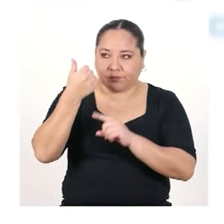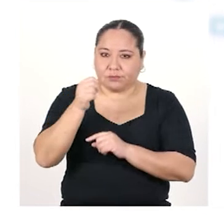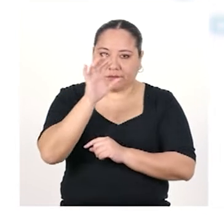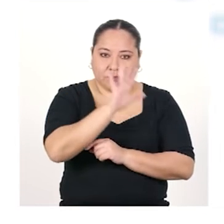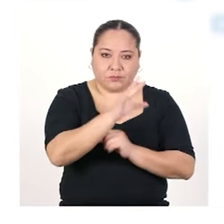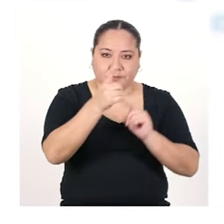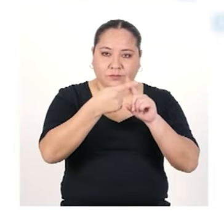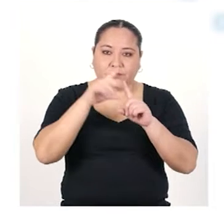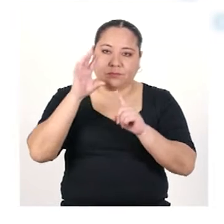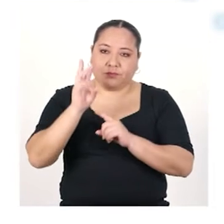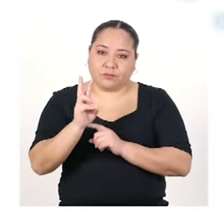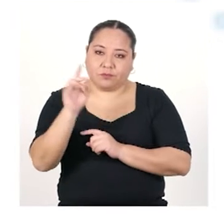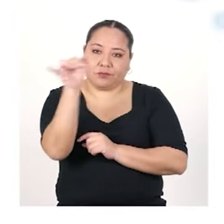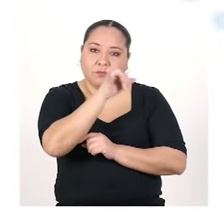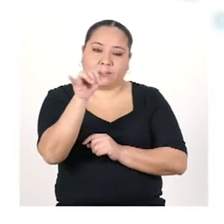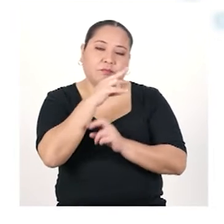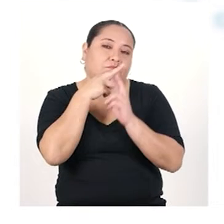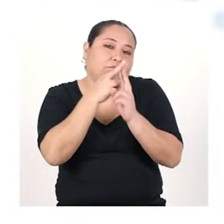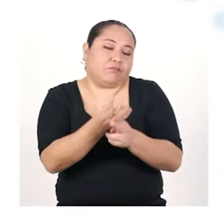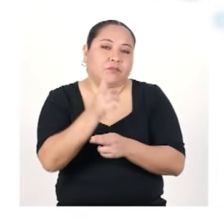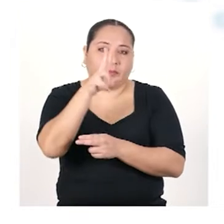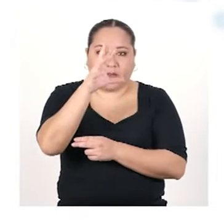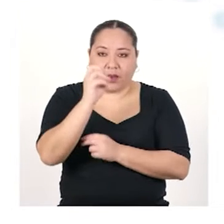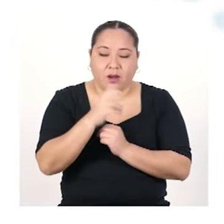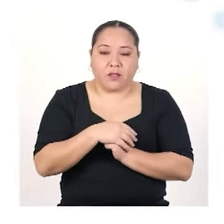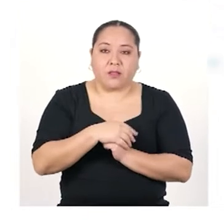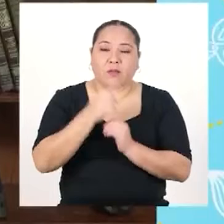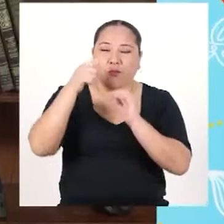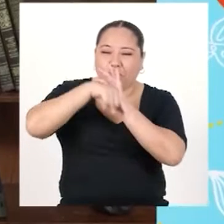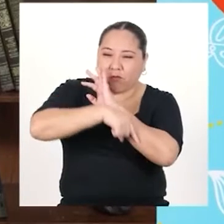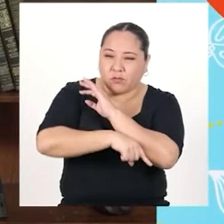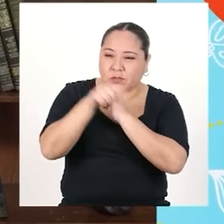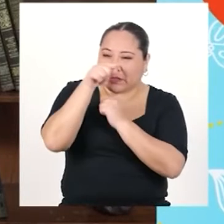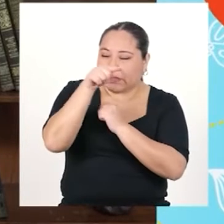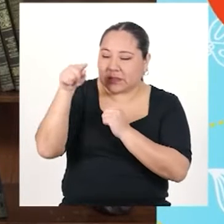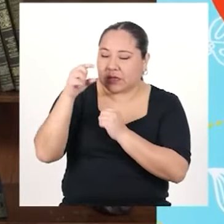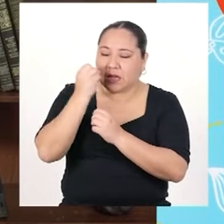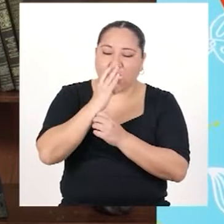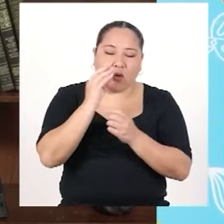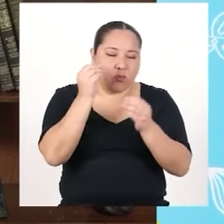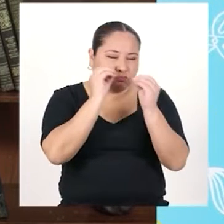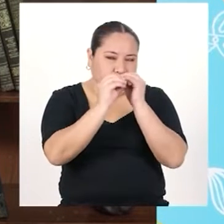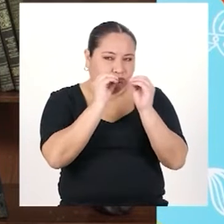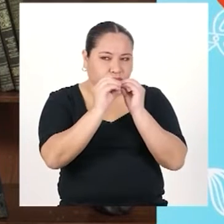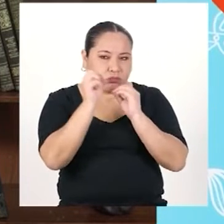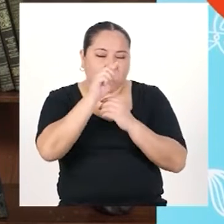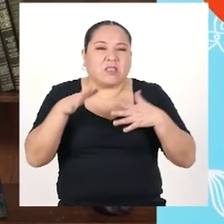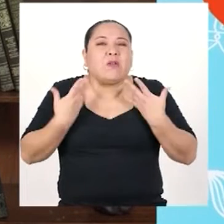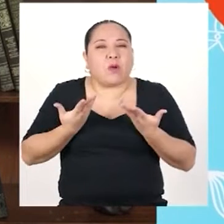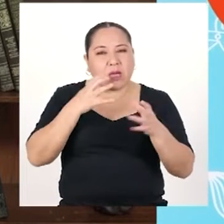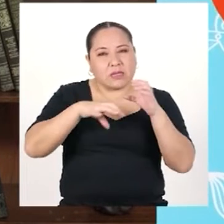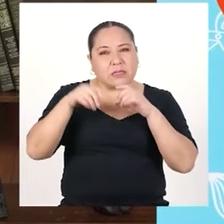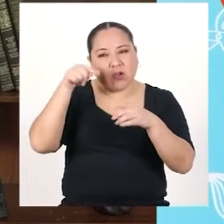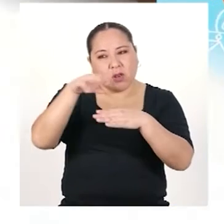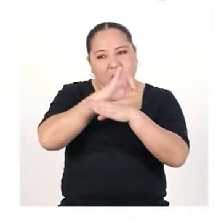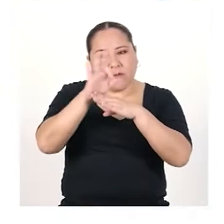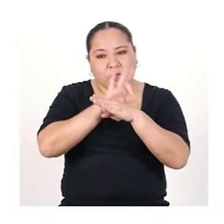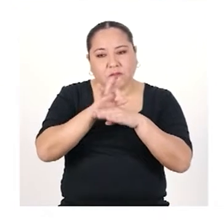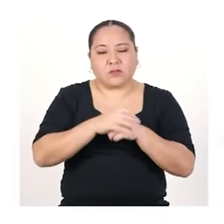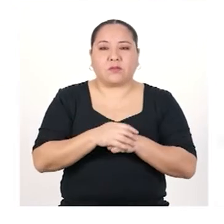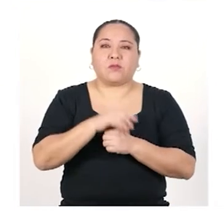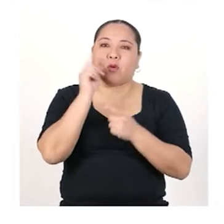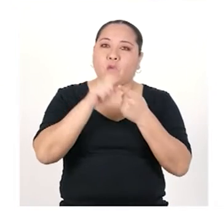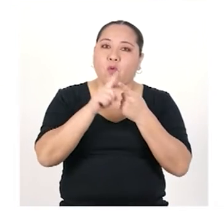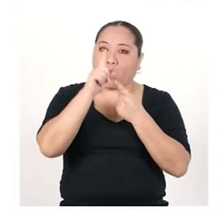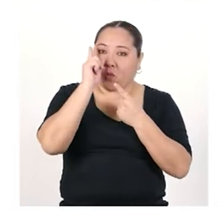6 dan el mismo resultado, 30. Profundizaremos en algunas operaciones que se pueden hacer con las fracciones.